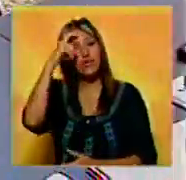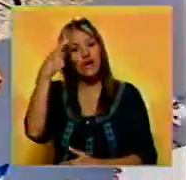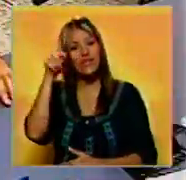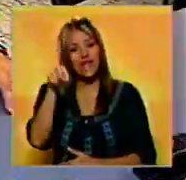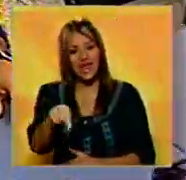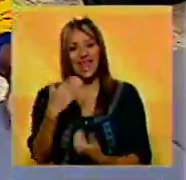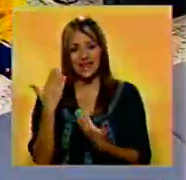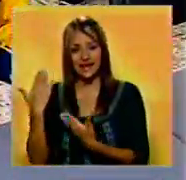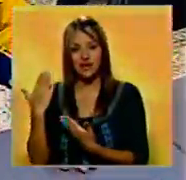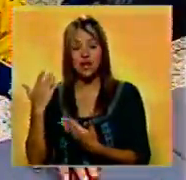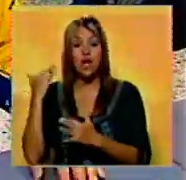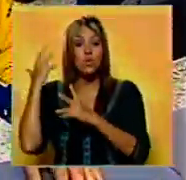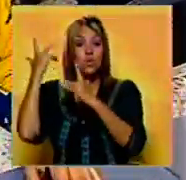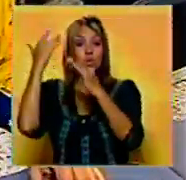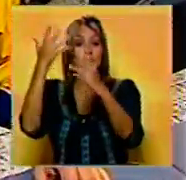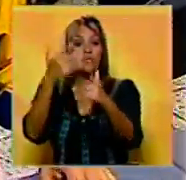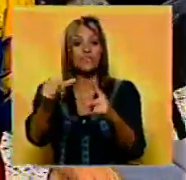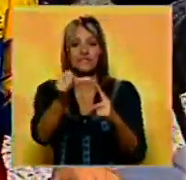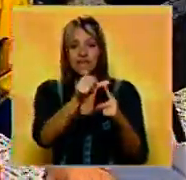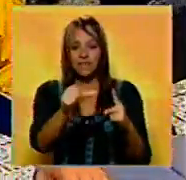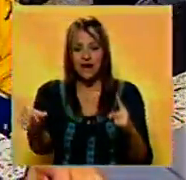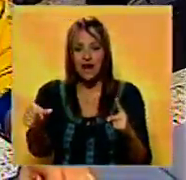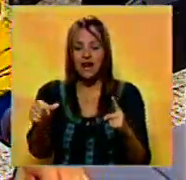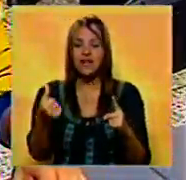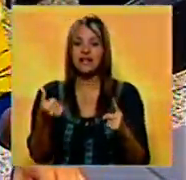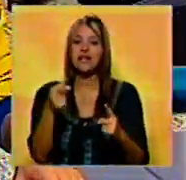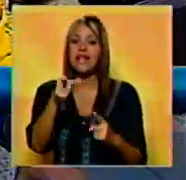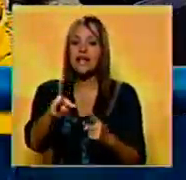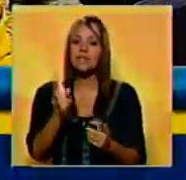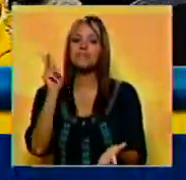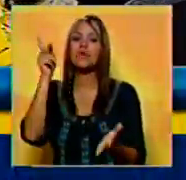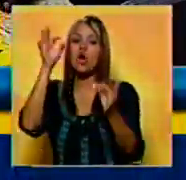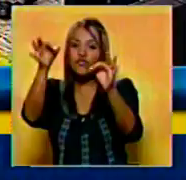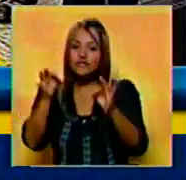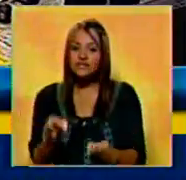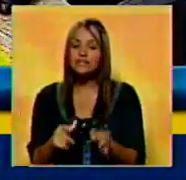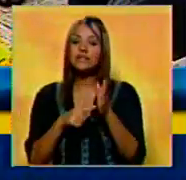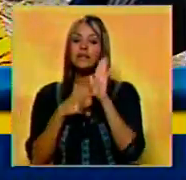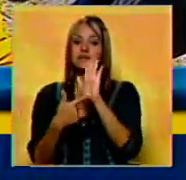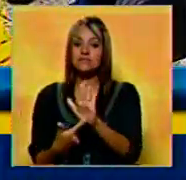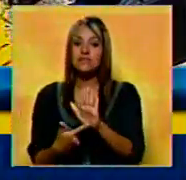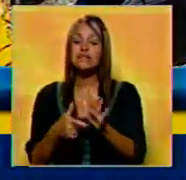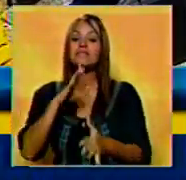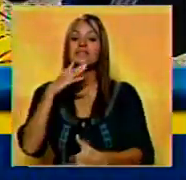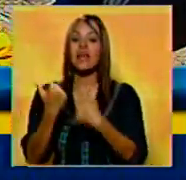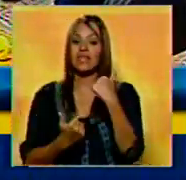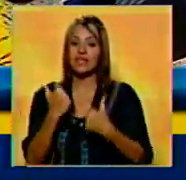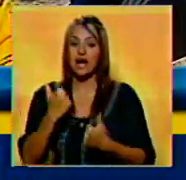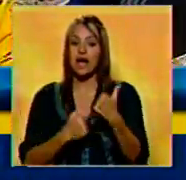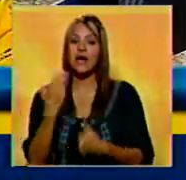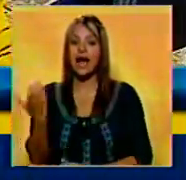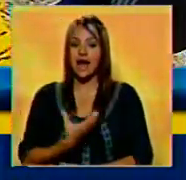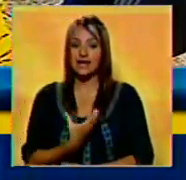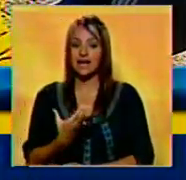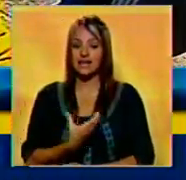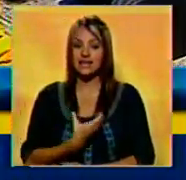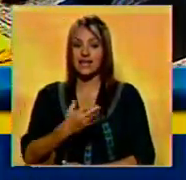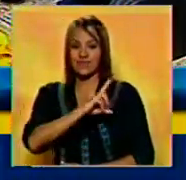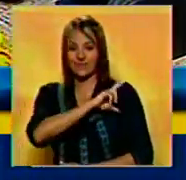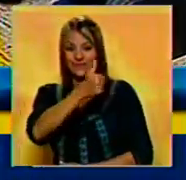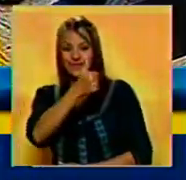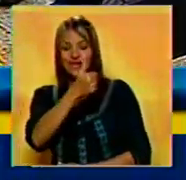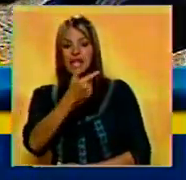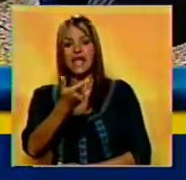que a lo largo de esta semana hizo la presentación oficial de su candidatura a la alcaldía mayor. Él